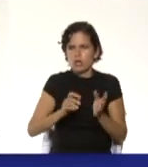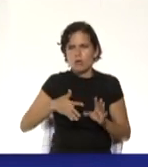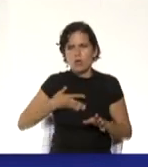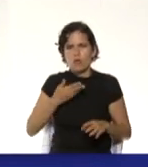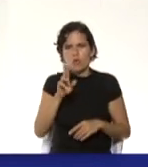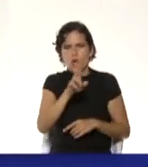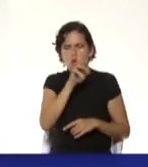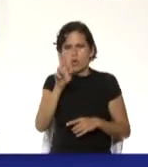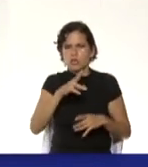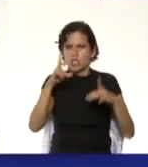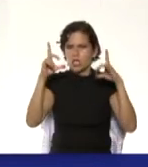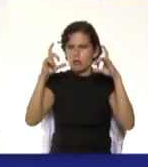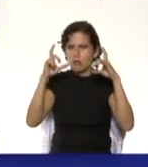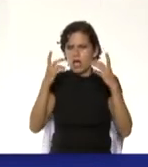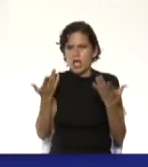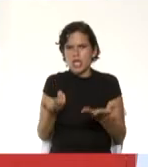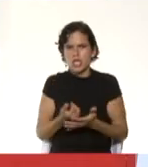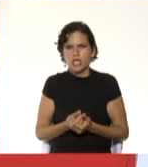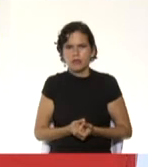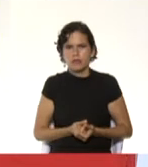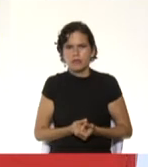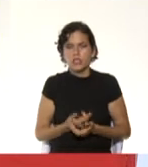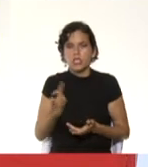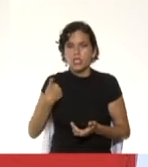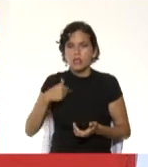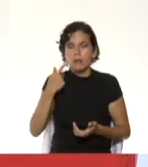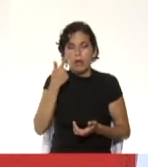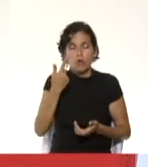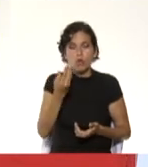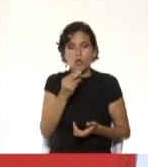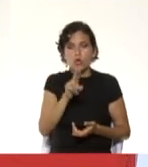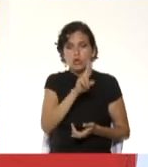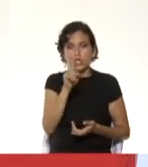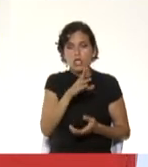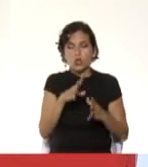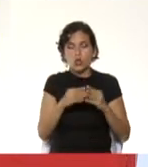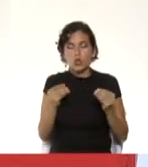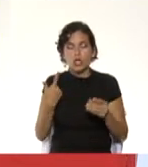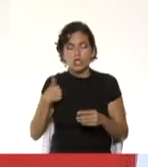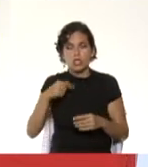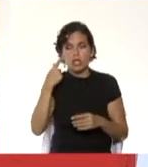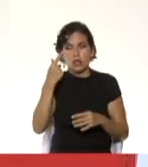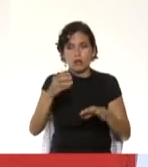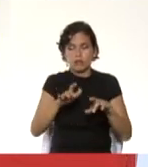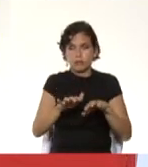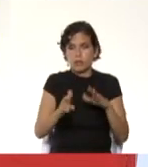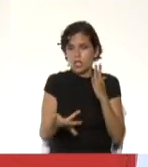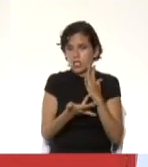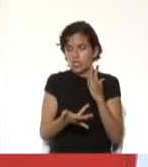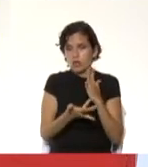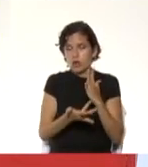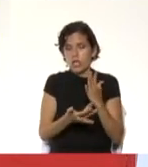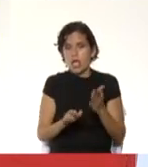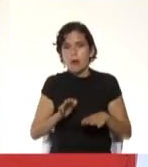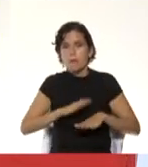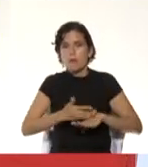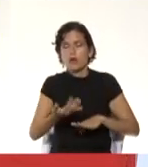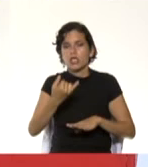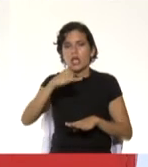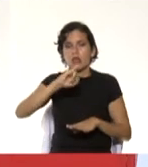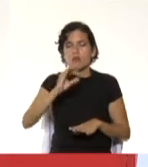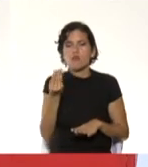imágenes, incluso valernos de todo lo que tiene que ver con el uso de la canaima y de la tecnología, porque allí